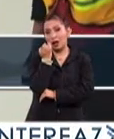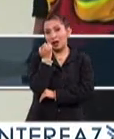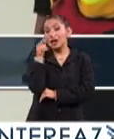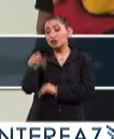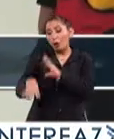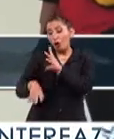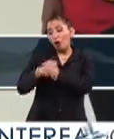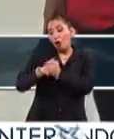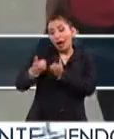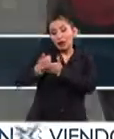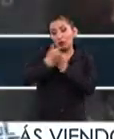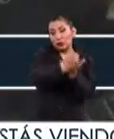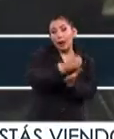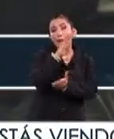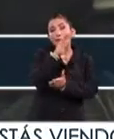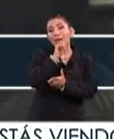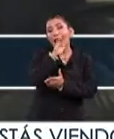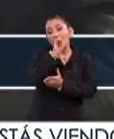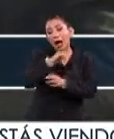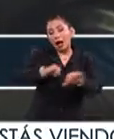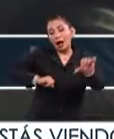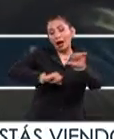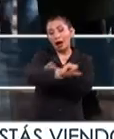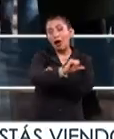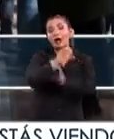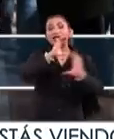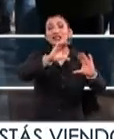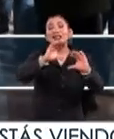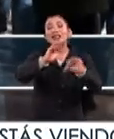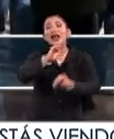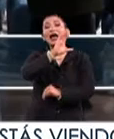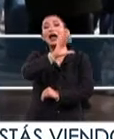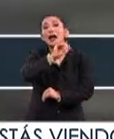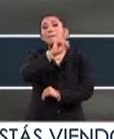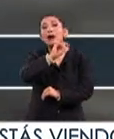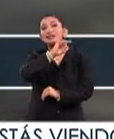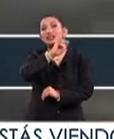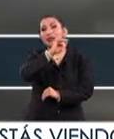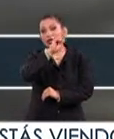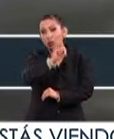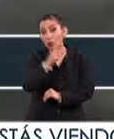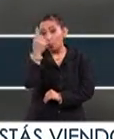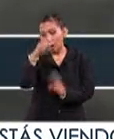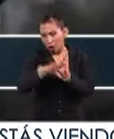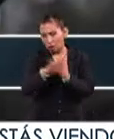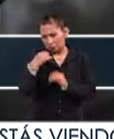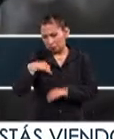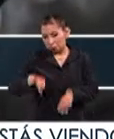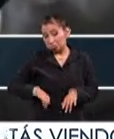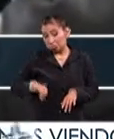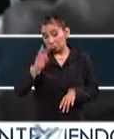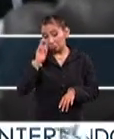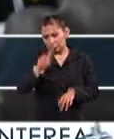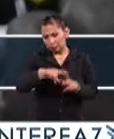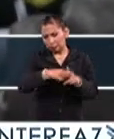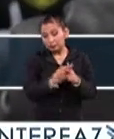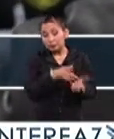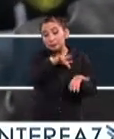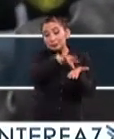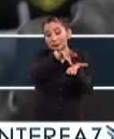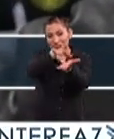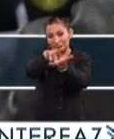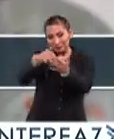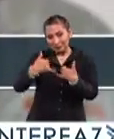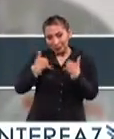Entonces, ahí entran las becas de movilidad y capacitación. Una cosa que quiero mencionar que ha sido interesante es que empezamos a apoyar a